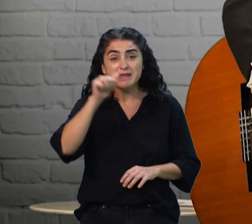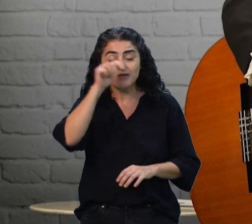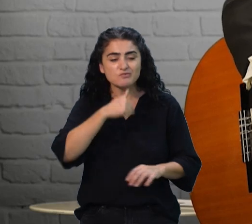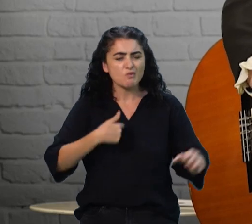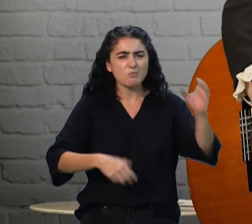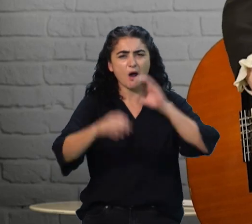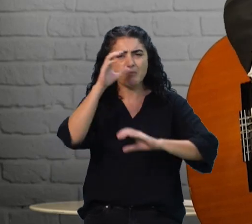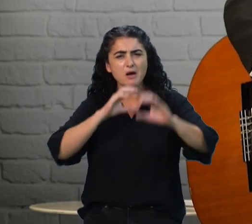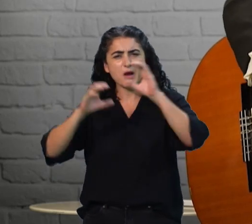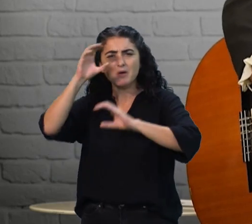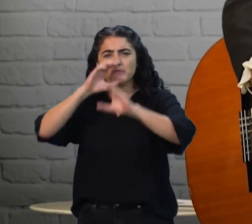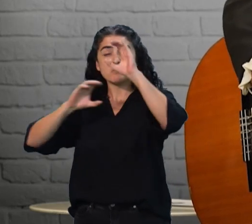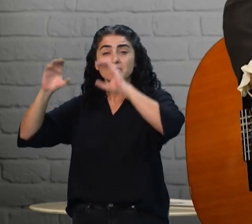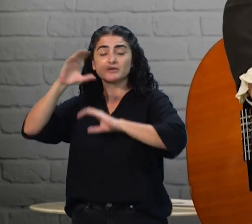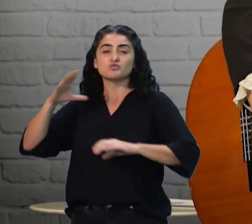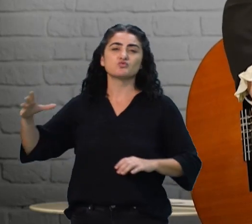no